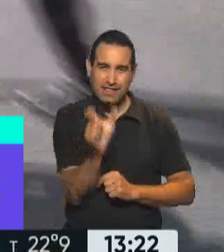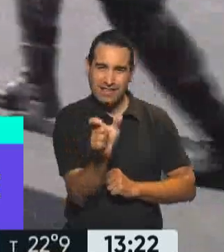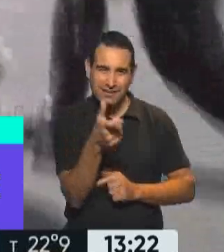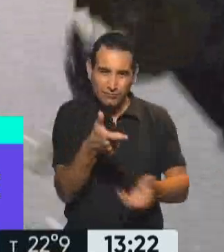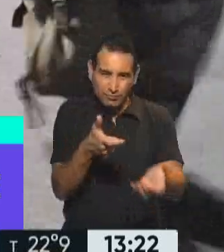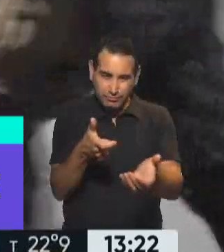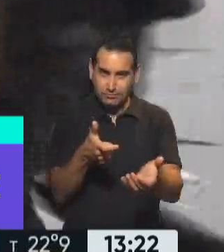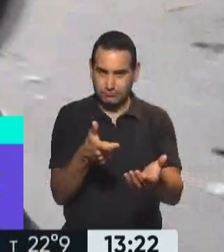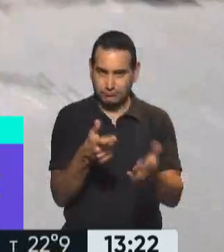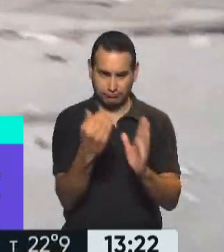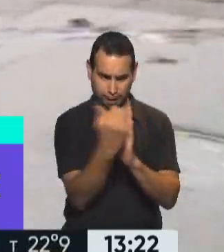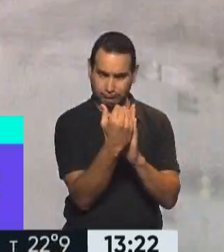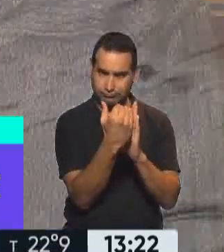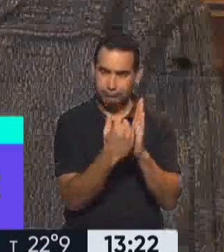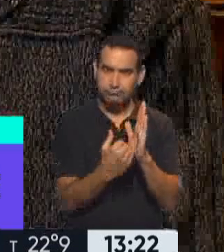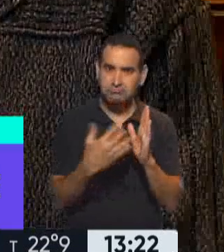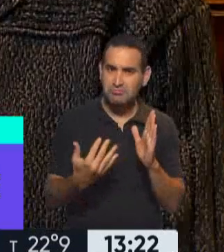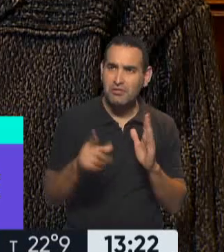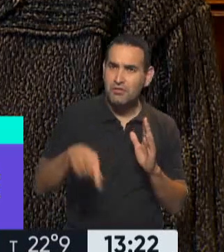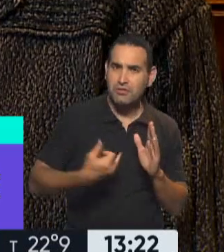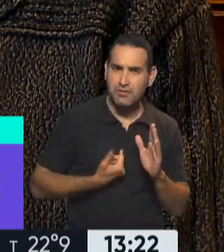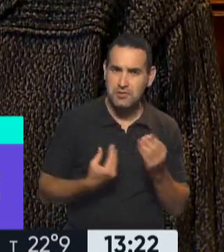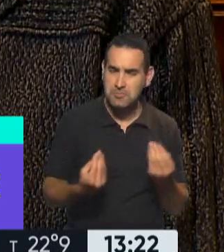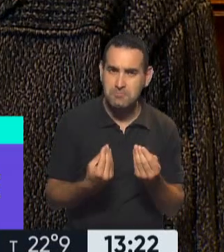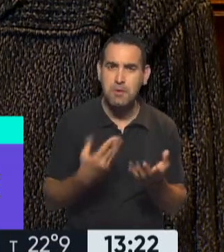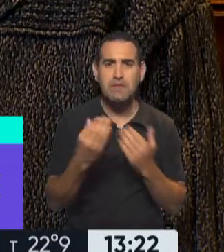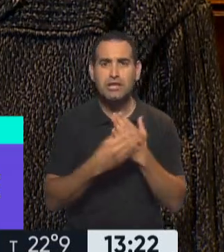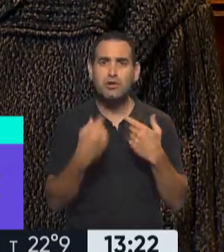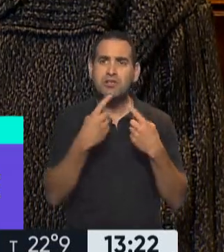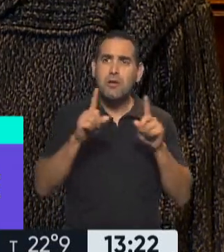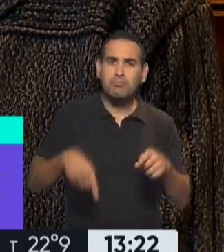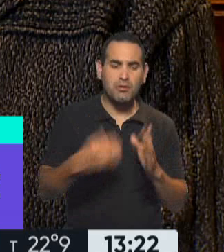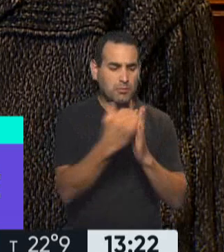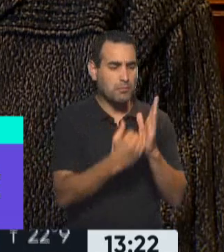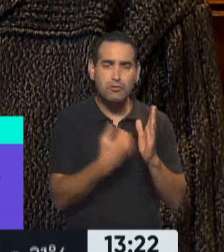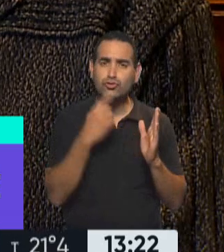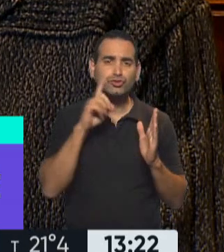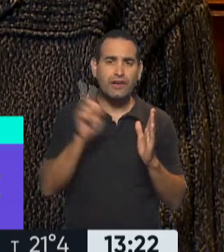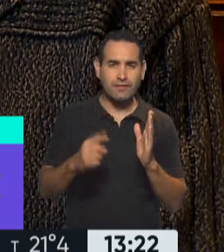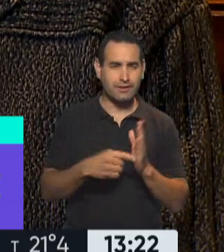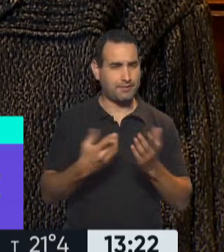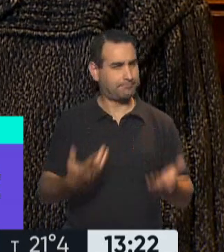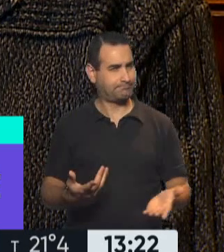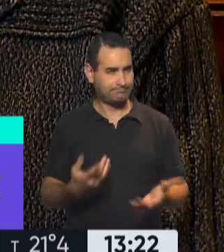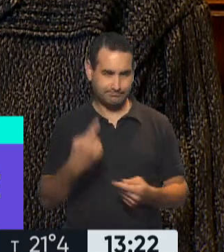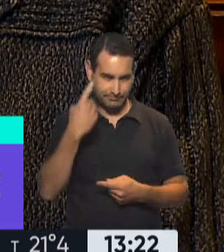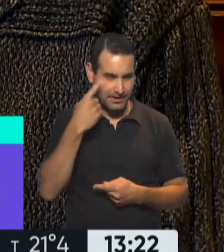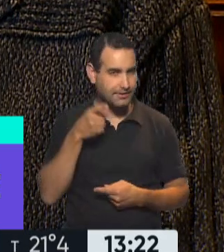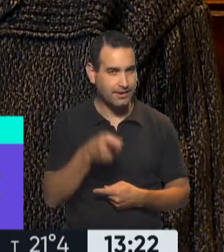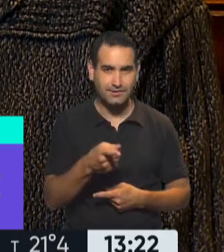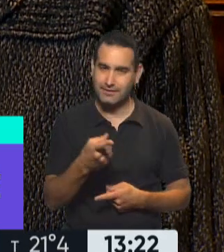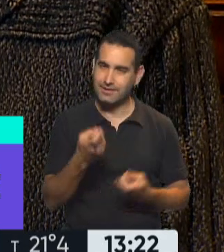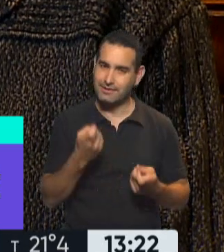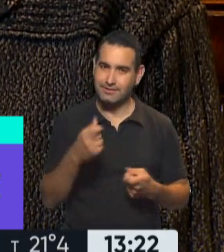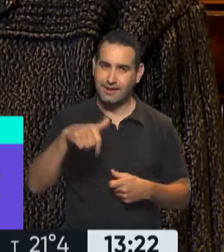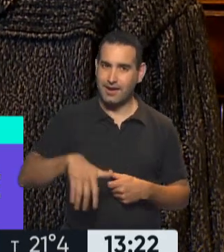¿no?, que desconozcan ministros de dónde llegó, qué pasó, para qué sirvió. Eso nos parece que tiene que ser un proceso interno